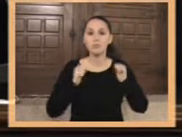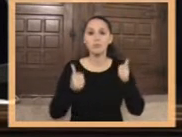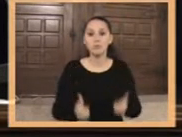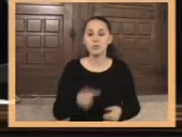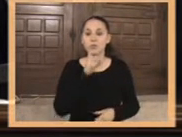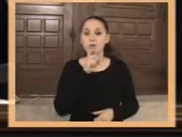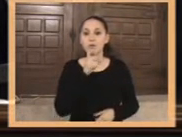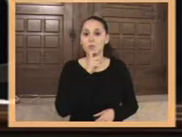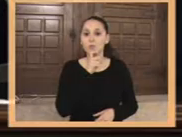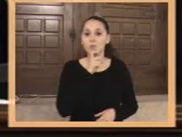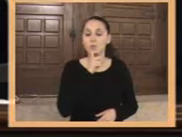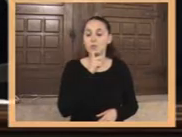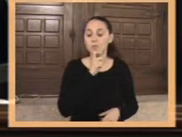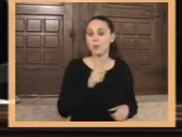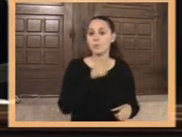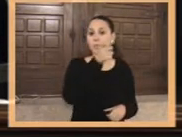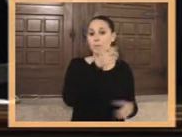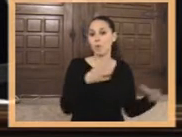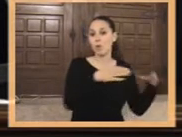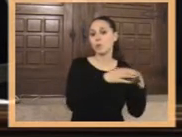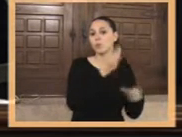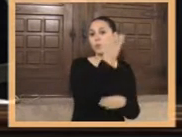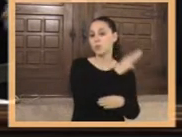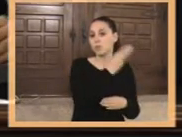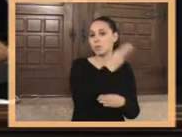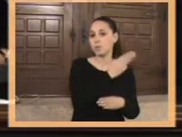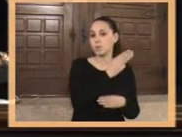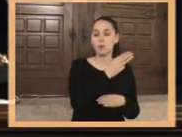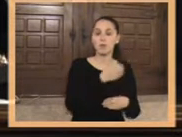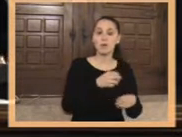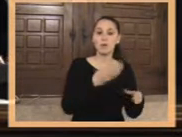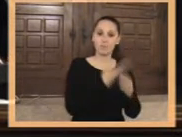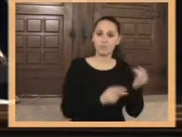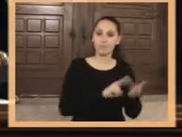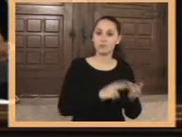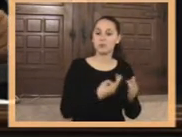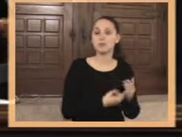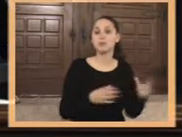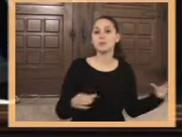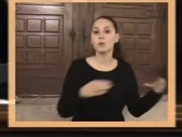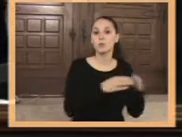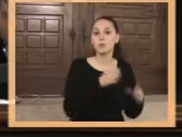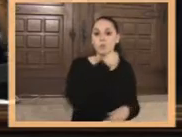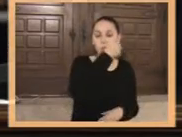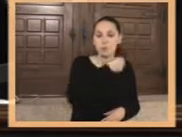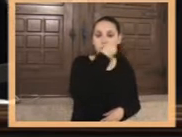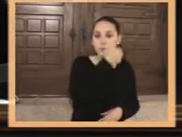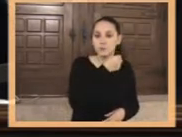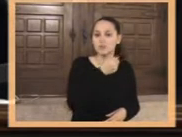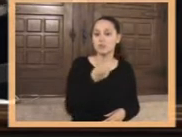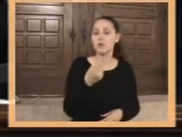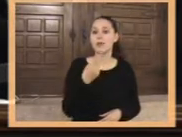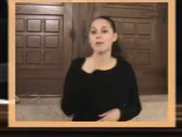porque el PSOE manifiesta que va a eliminar el pago a través de una ley de medidas fiscales del IBI a los